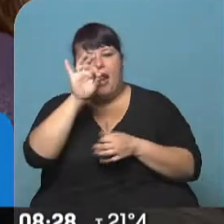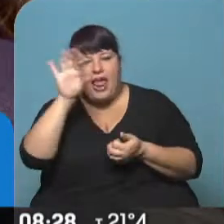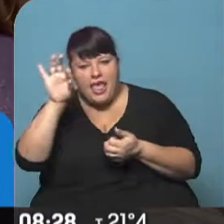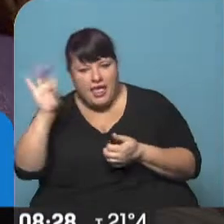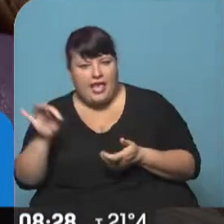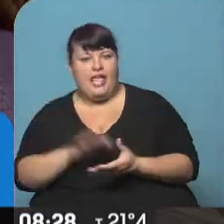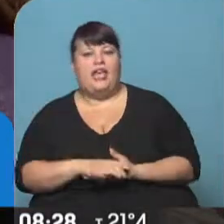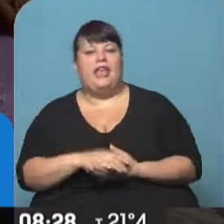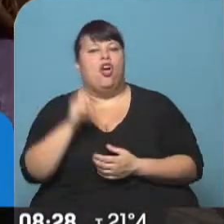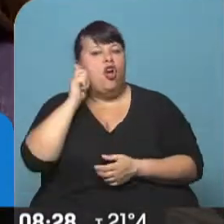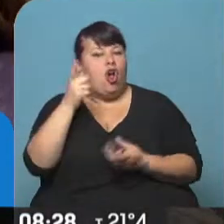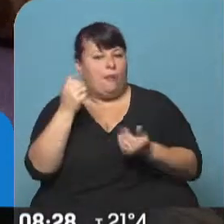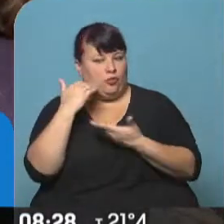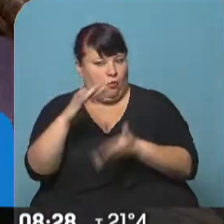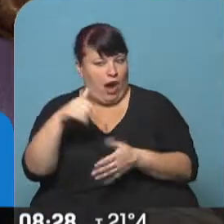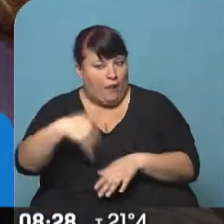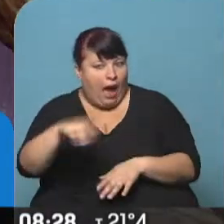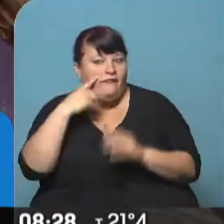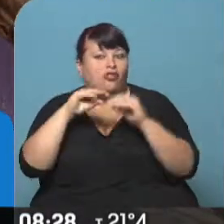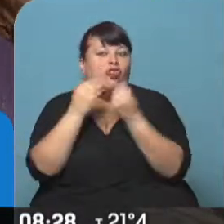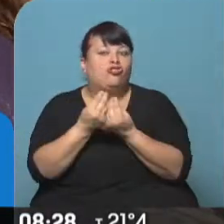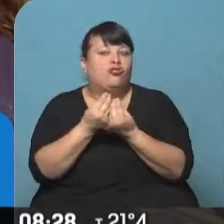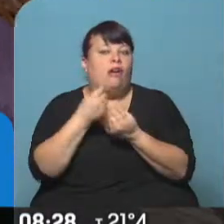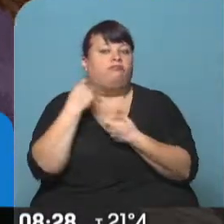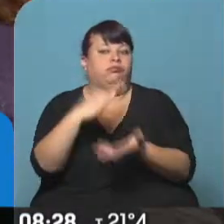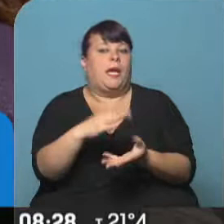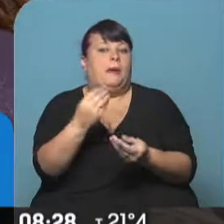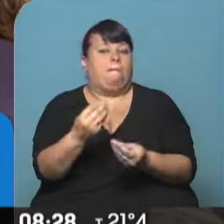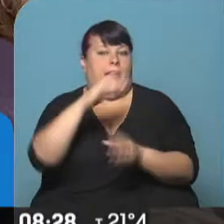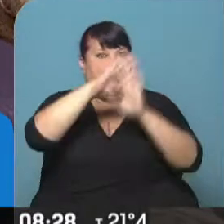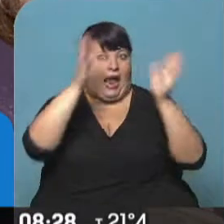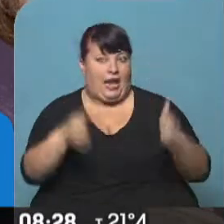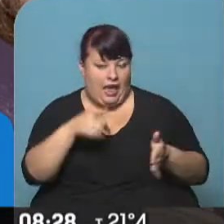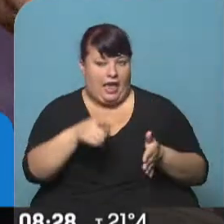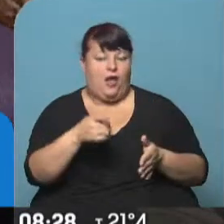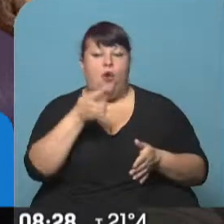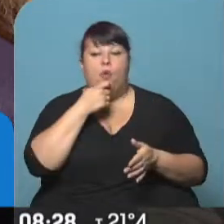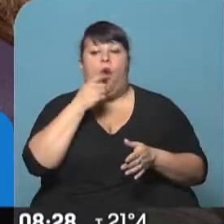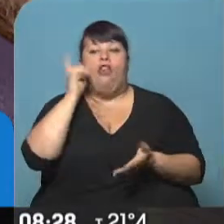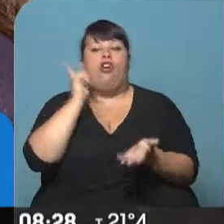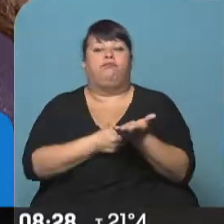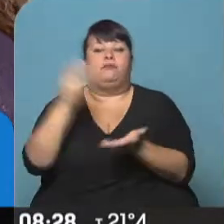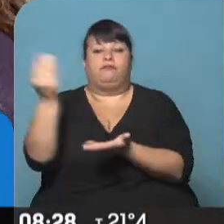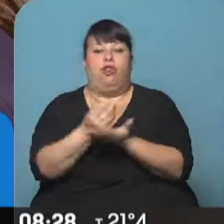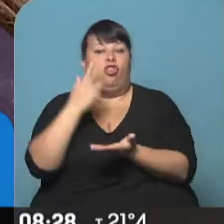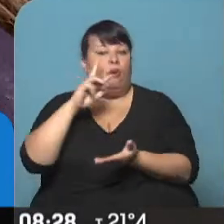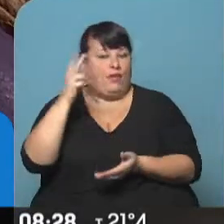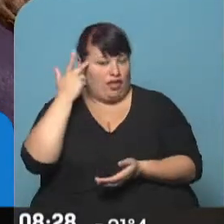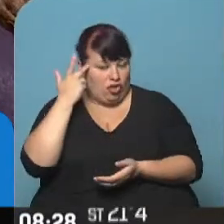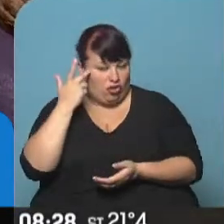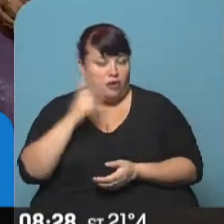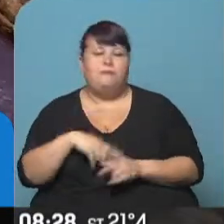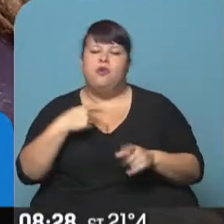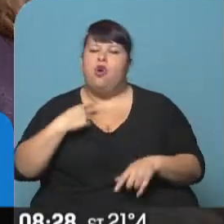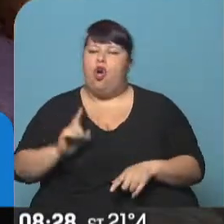y lograr un presupuesto que ahora vamos a ver los números de la asignación para la institución cuando decidiremos el 2018 y